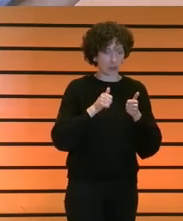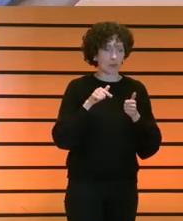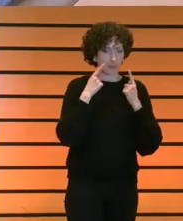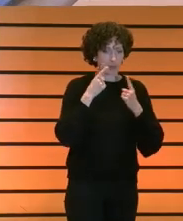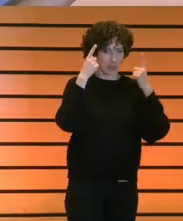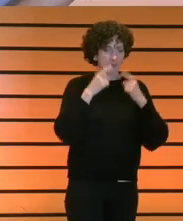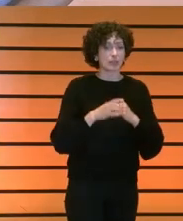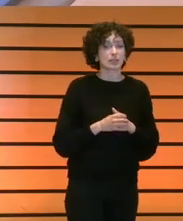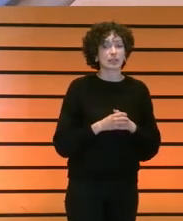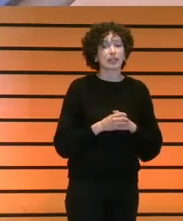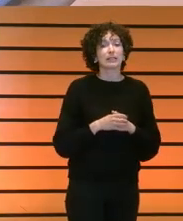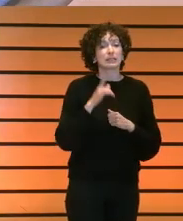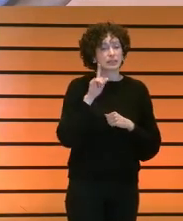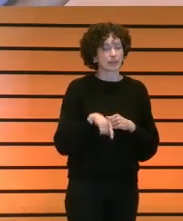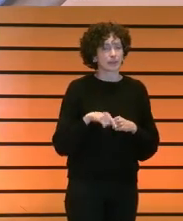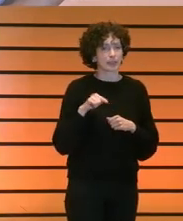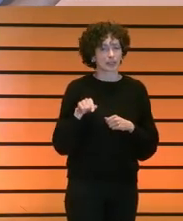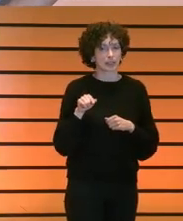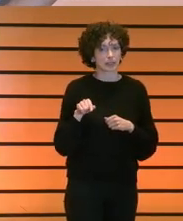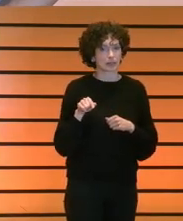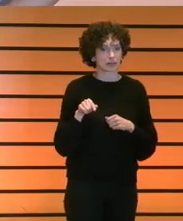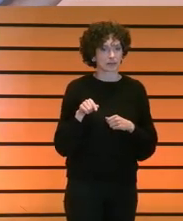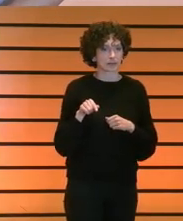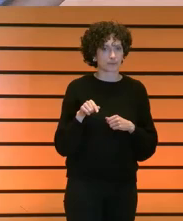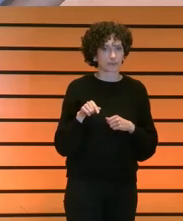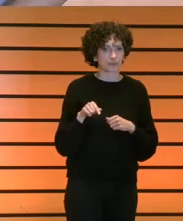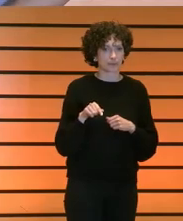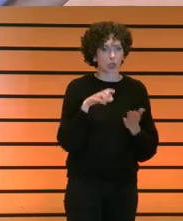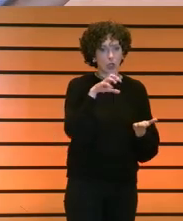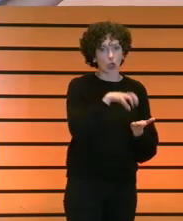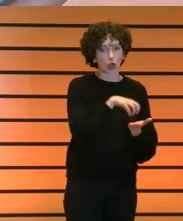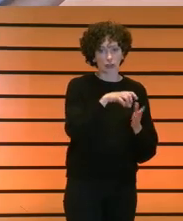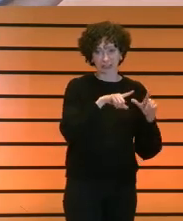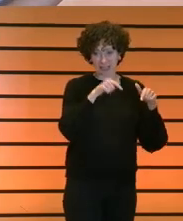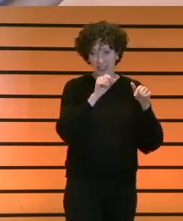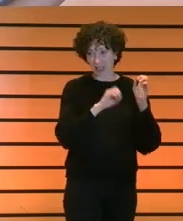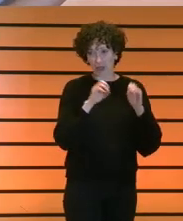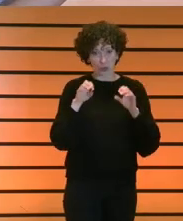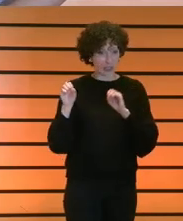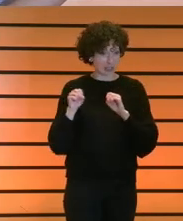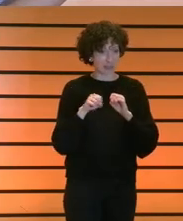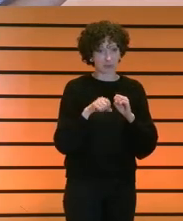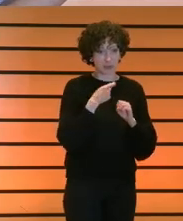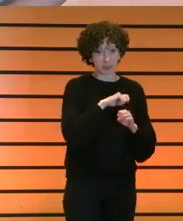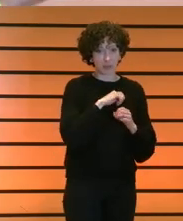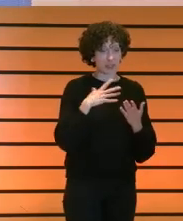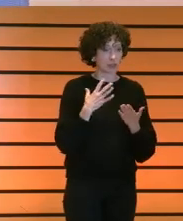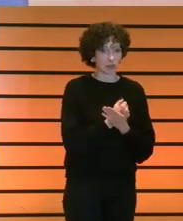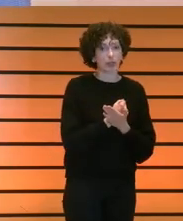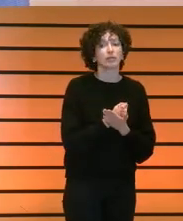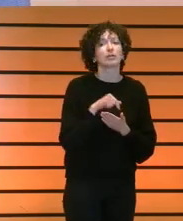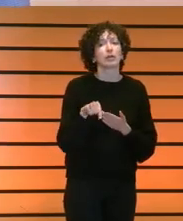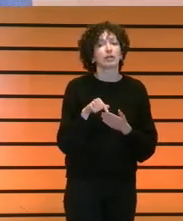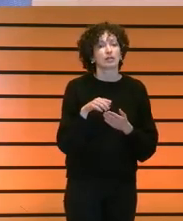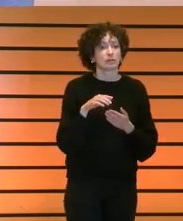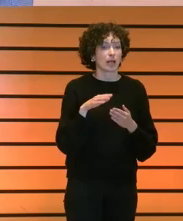ello. Hemos sensorizado también toda la flota de contenedores que tenemos repartida por toda España, para saber el